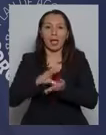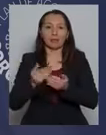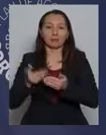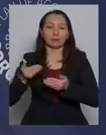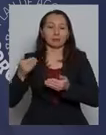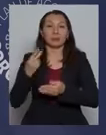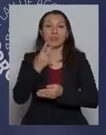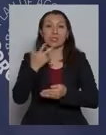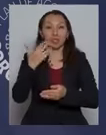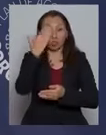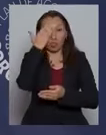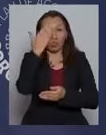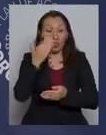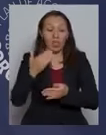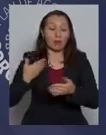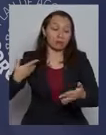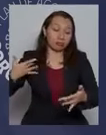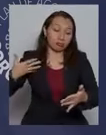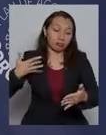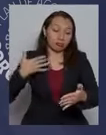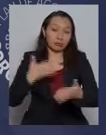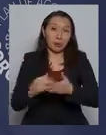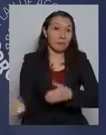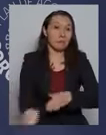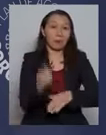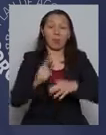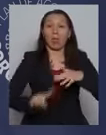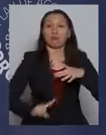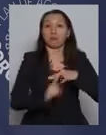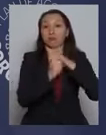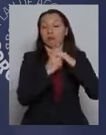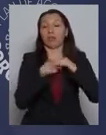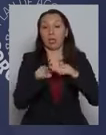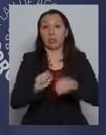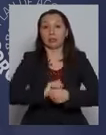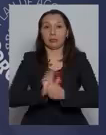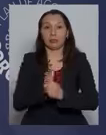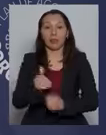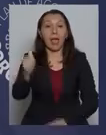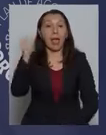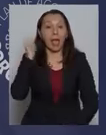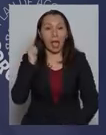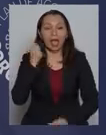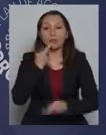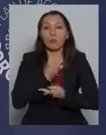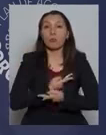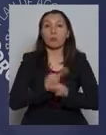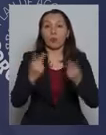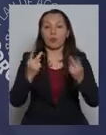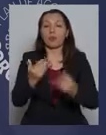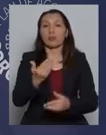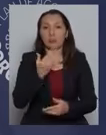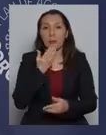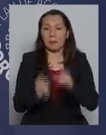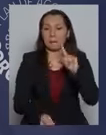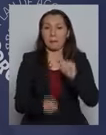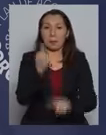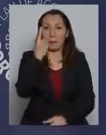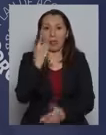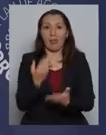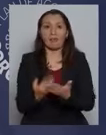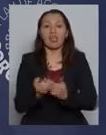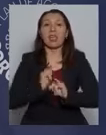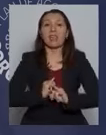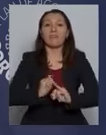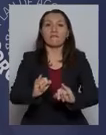últimos 28 días desde el primer caso de COVID-19. En el día de ayer se publicó por primera vez